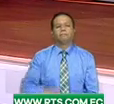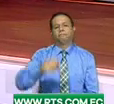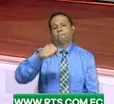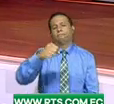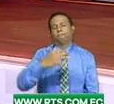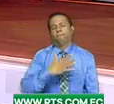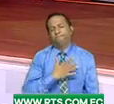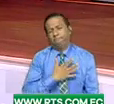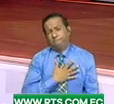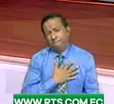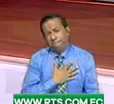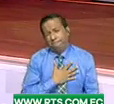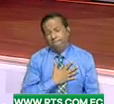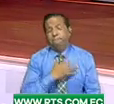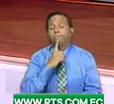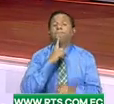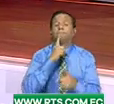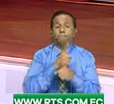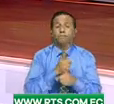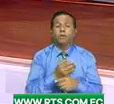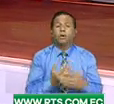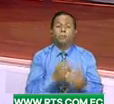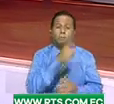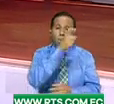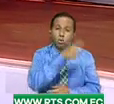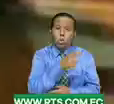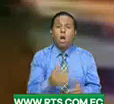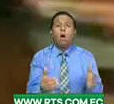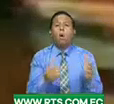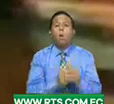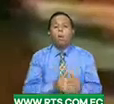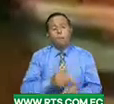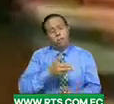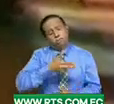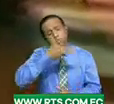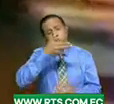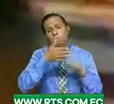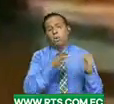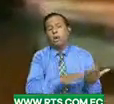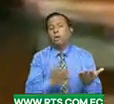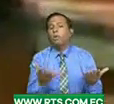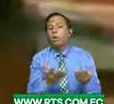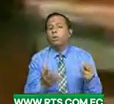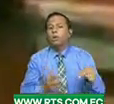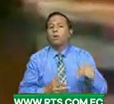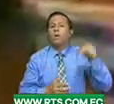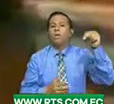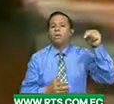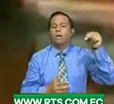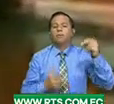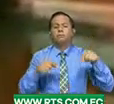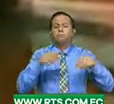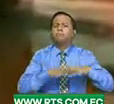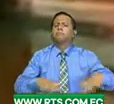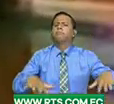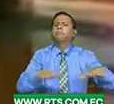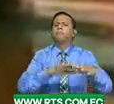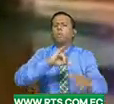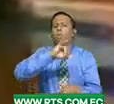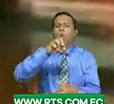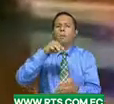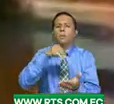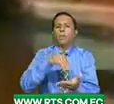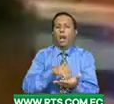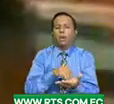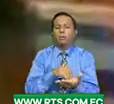Lamentablemente, como tú lo dices, Anali, un nuevo hecho violento que se suscita esta vez al norte de la urbe porteña. Yo me encuentro en la cooperativa Juan